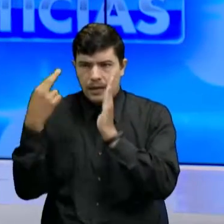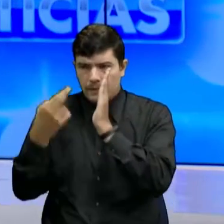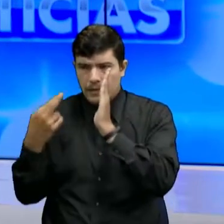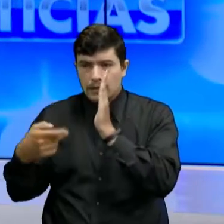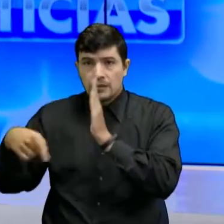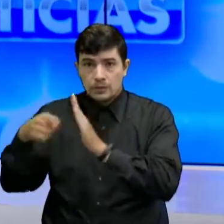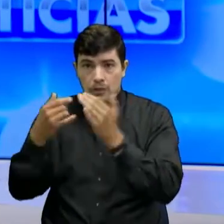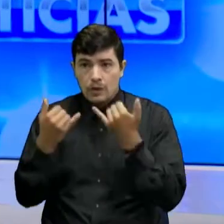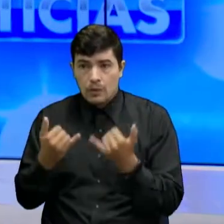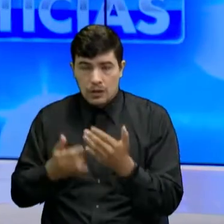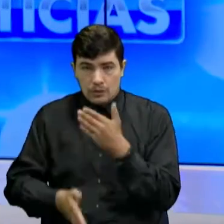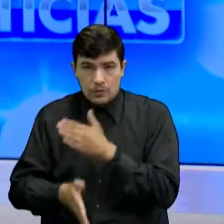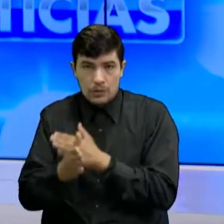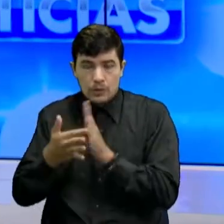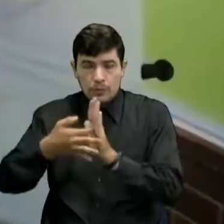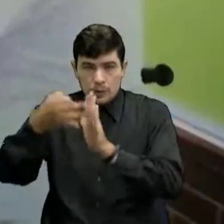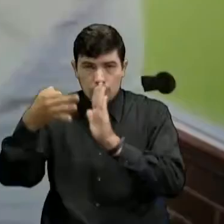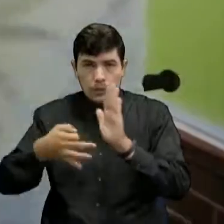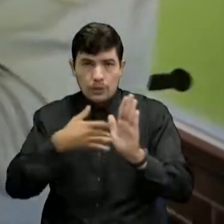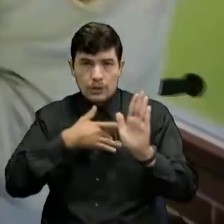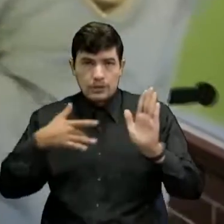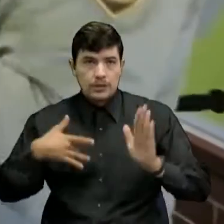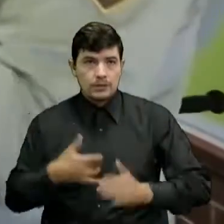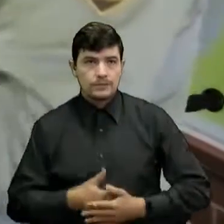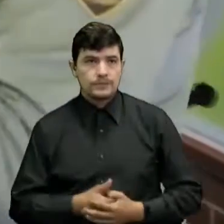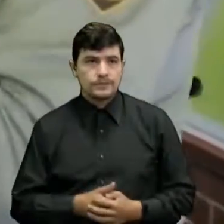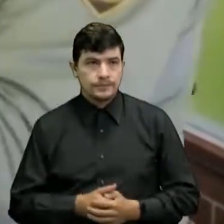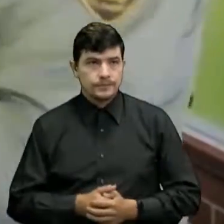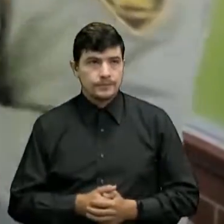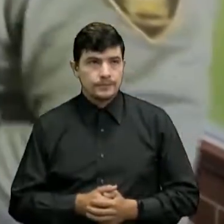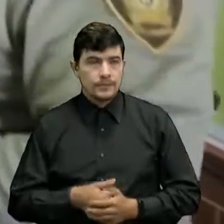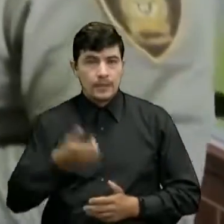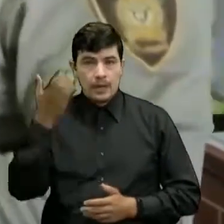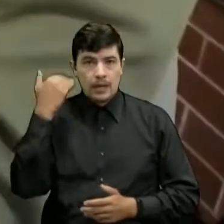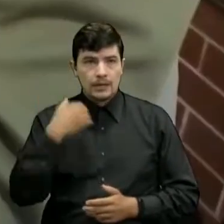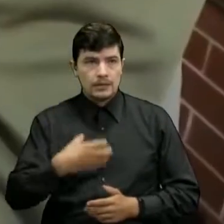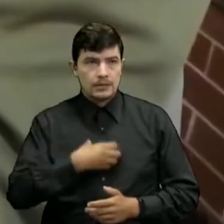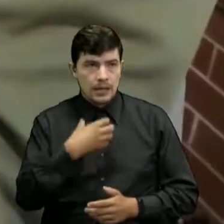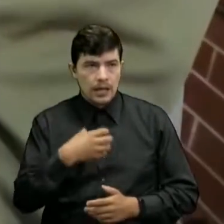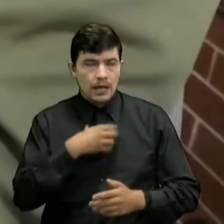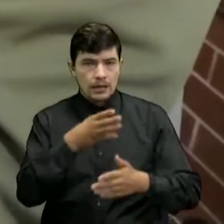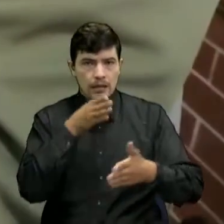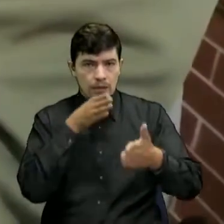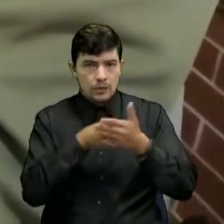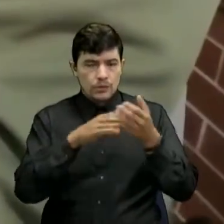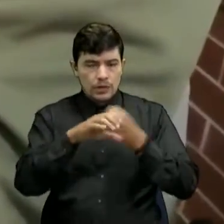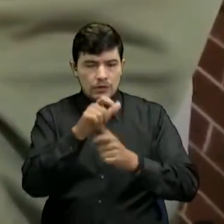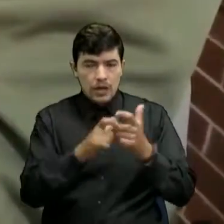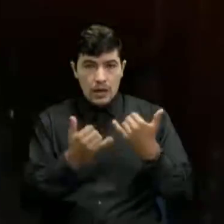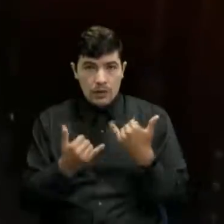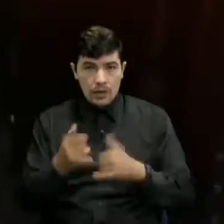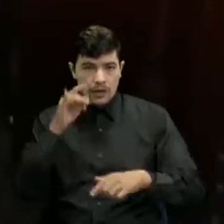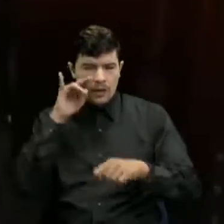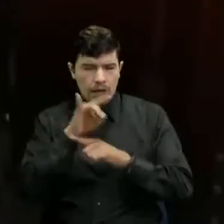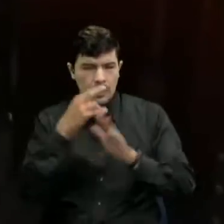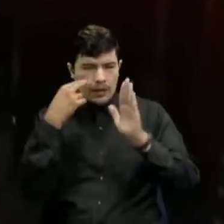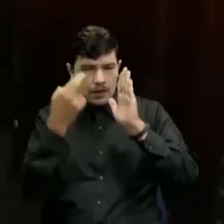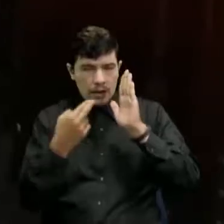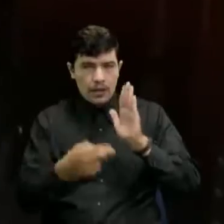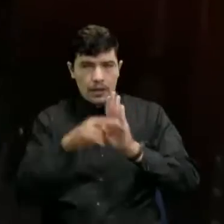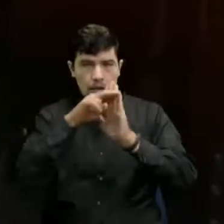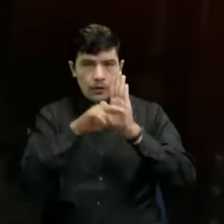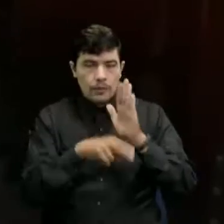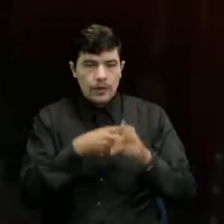los protocolos biosanitarios. Respondiendo a solicitudes, quejas y denuncias de la ciudadanía, se adelantan controles de verificación de medidas